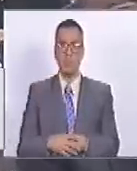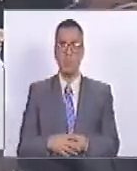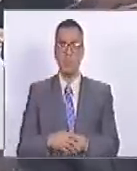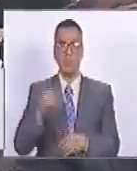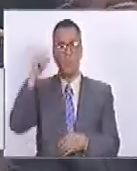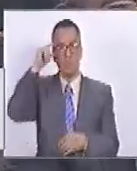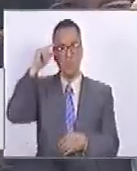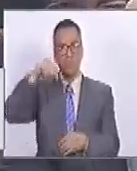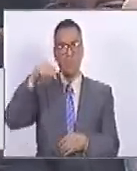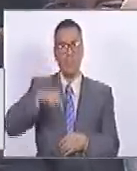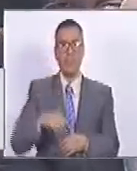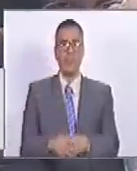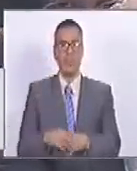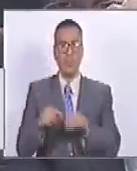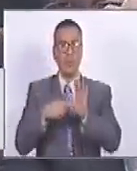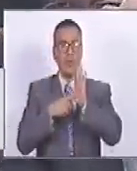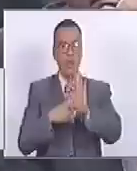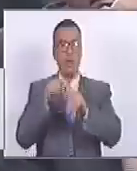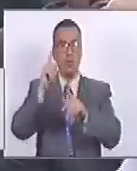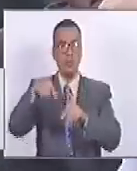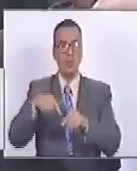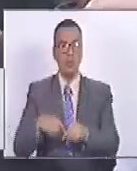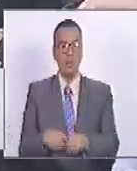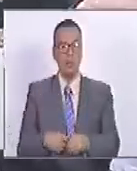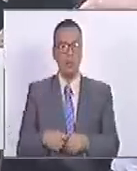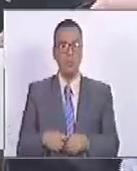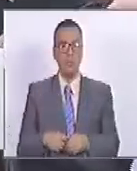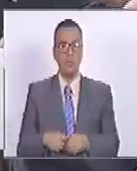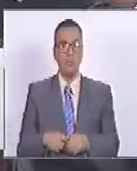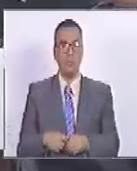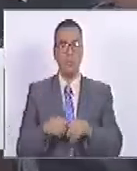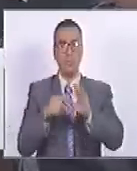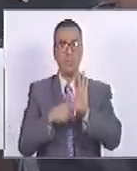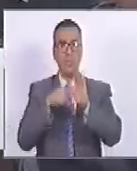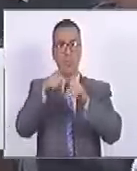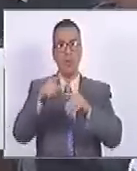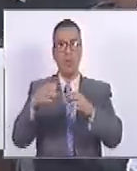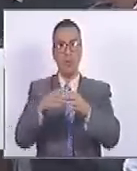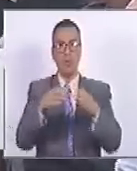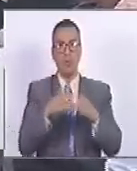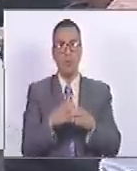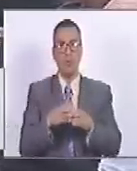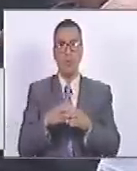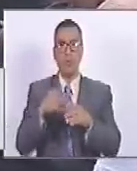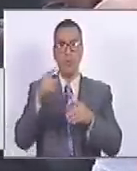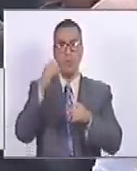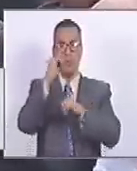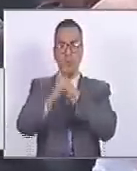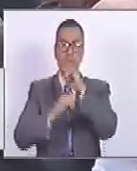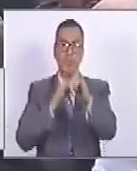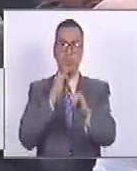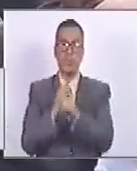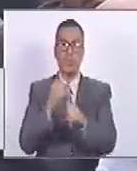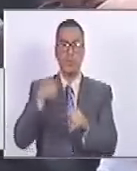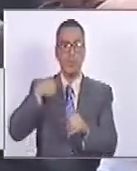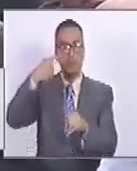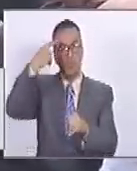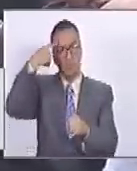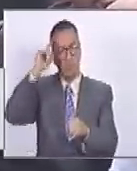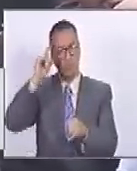Hoy se demuestra más que nunca que hay un sector de la comunidad internacional que